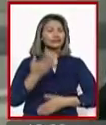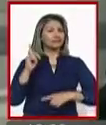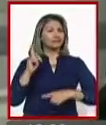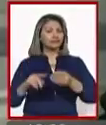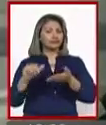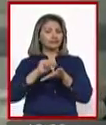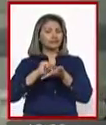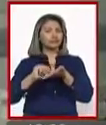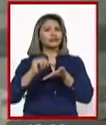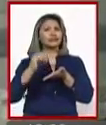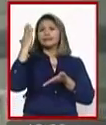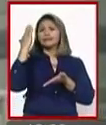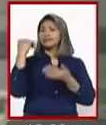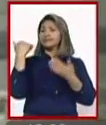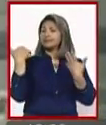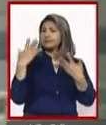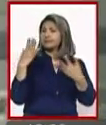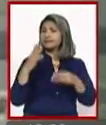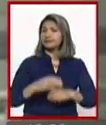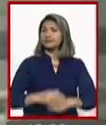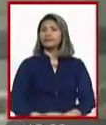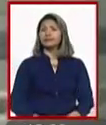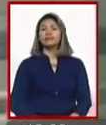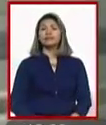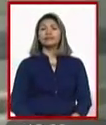ser operada porque ya había pasado